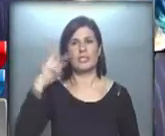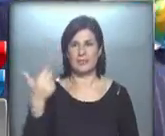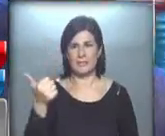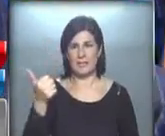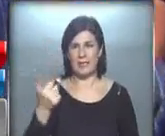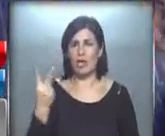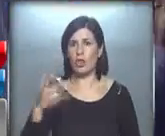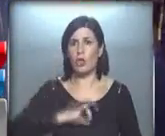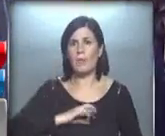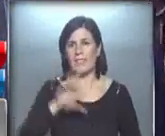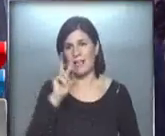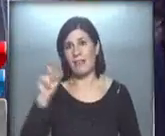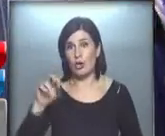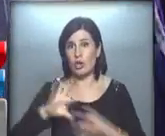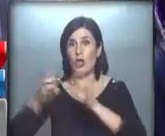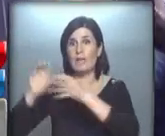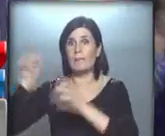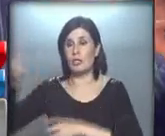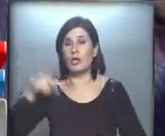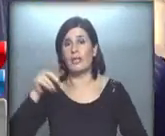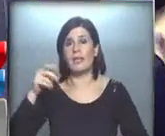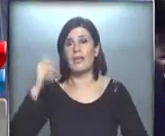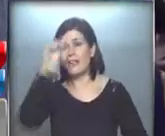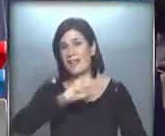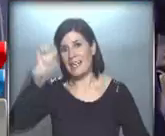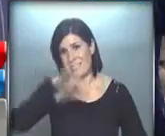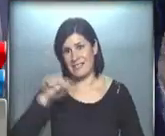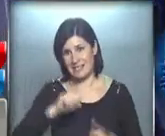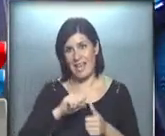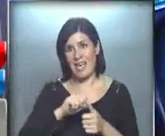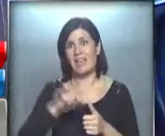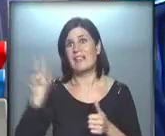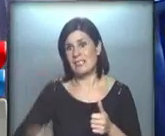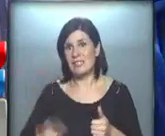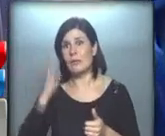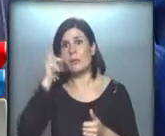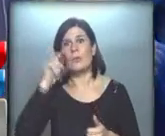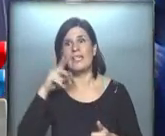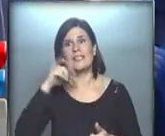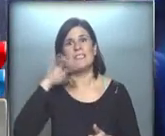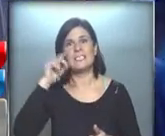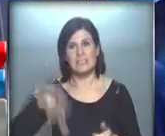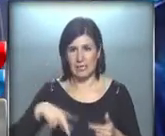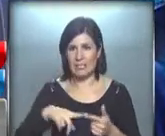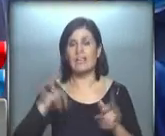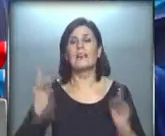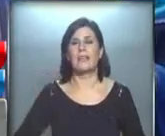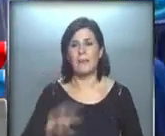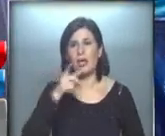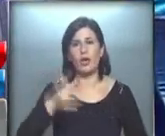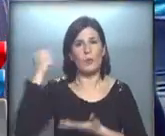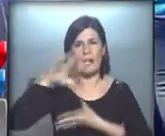en los Juegos Olímpicos de Atenas en el año 2004 y en Beijing en 2008, Copas América de